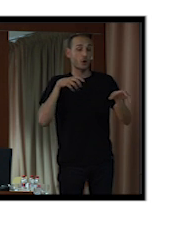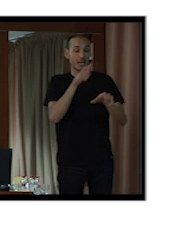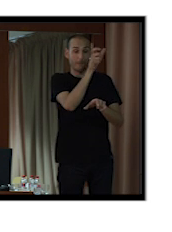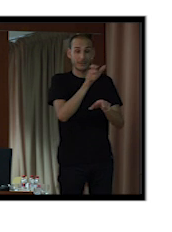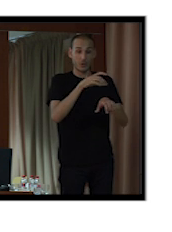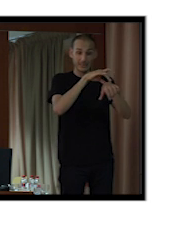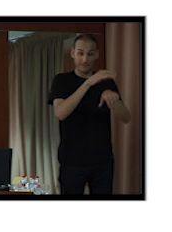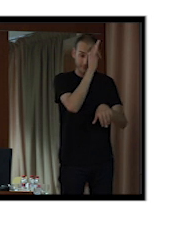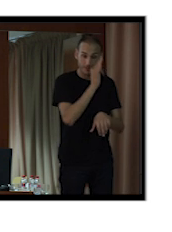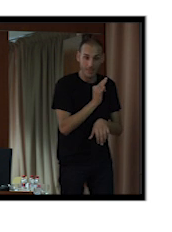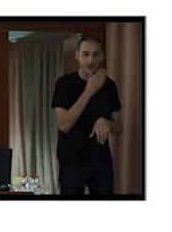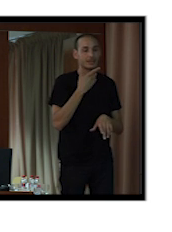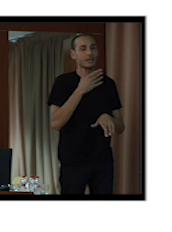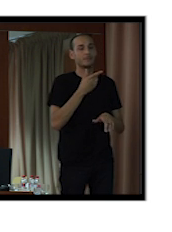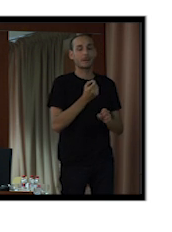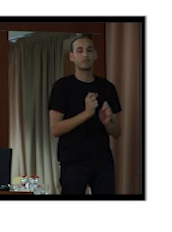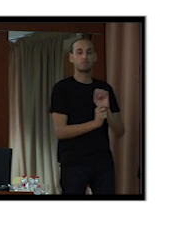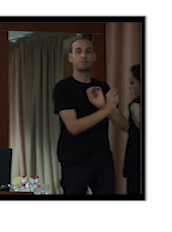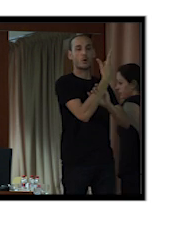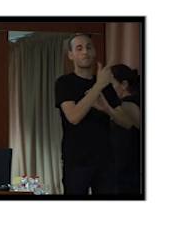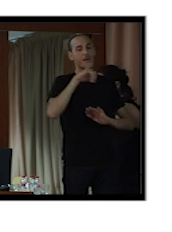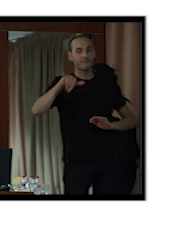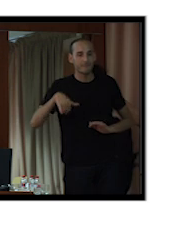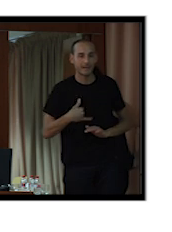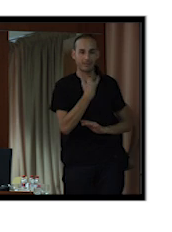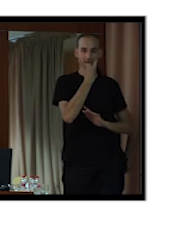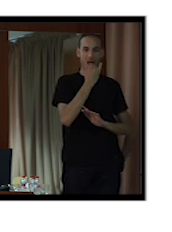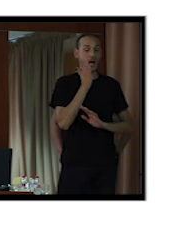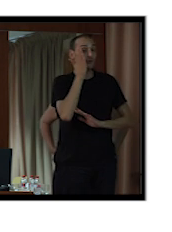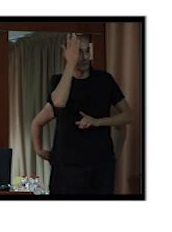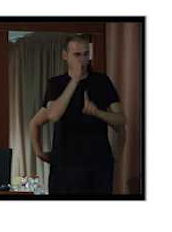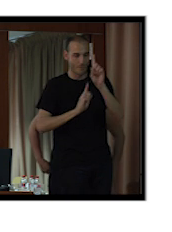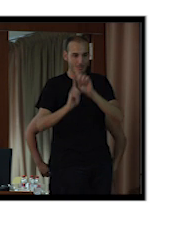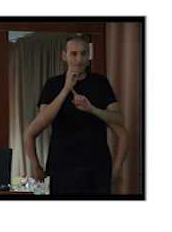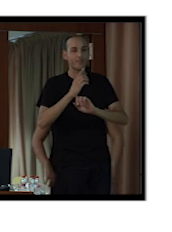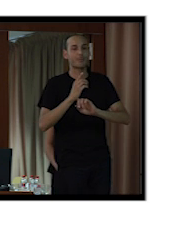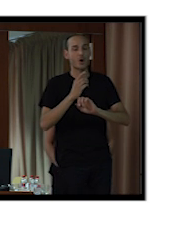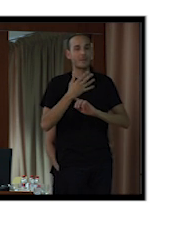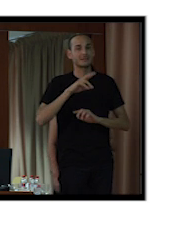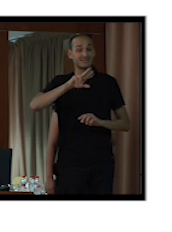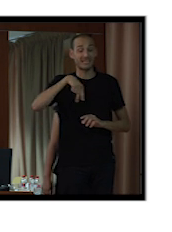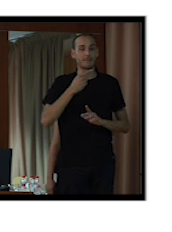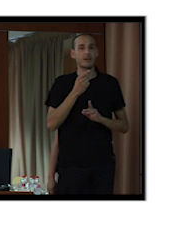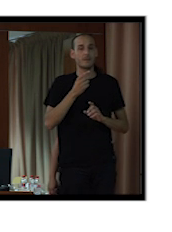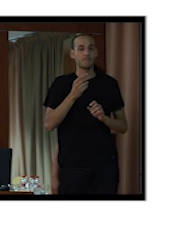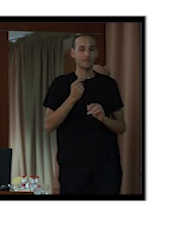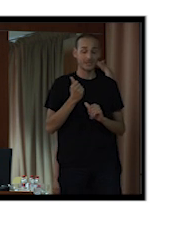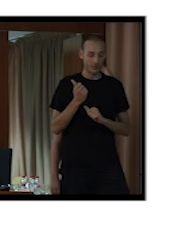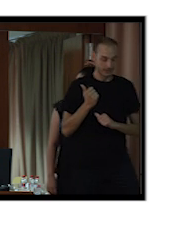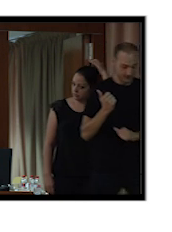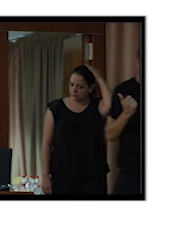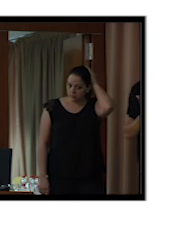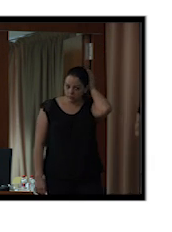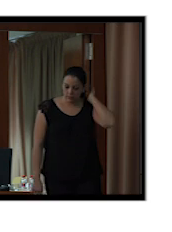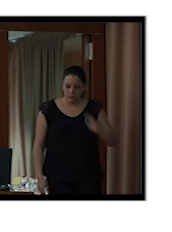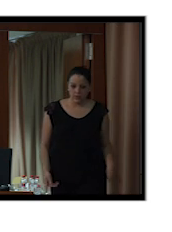problemas de sueño y fatiga. Y se observa una mayor gravedad del síndrome en los pacientes con alteraciones más importantes del sueño. Es decir, si el paciente